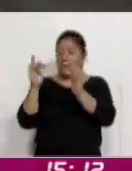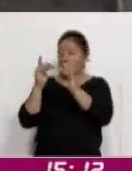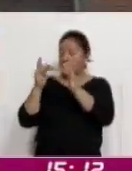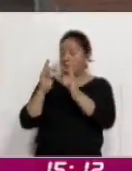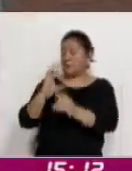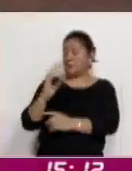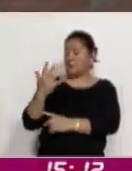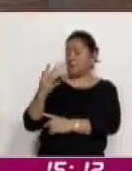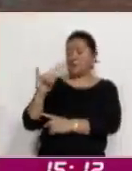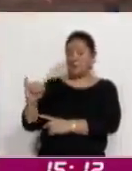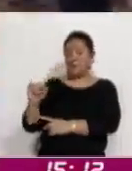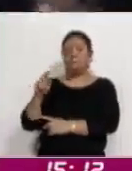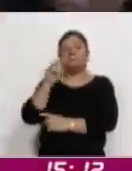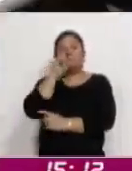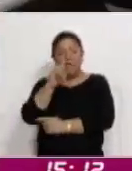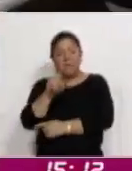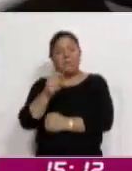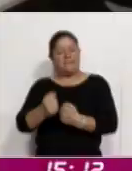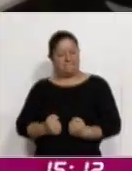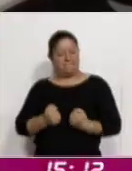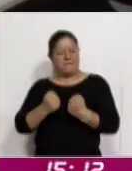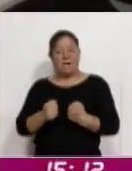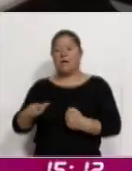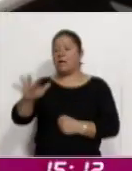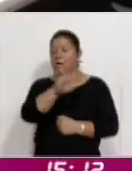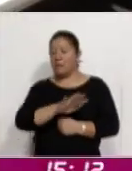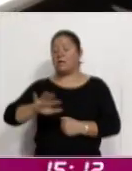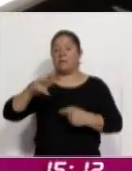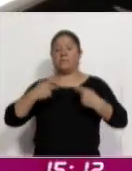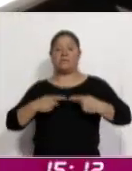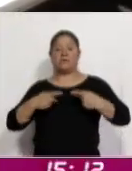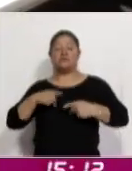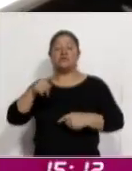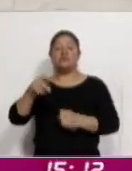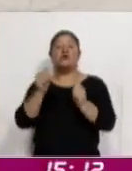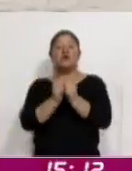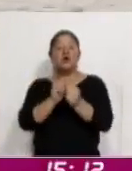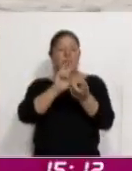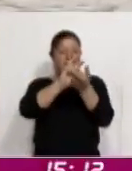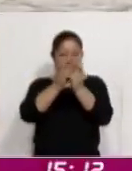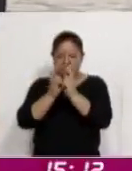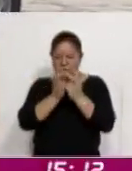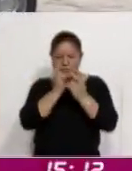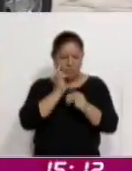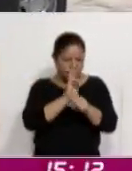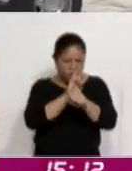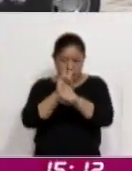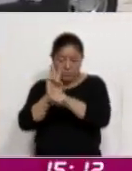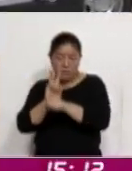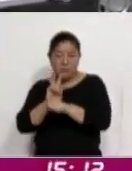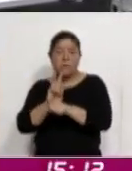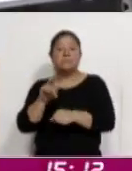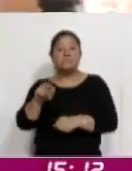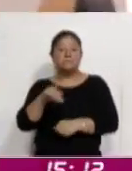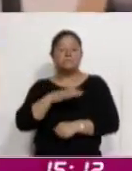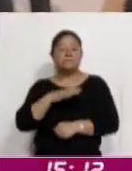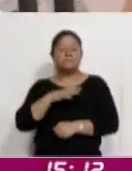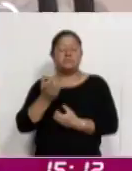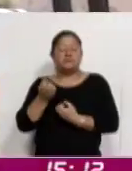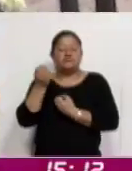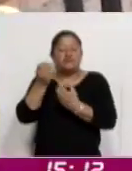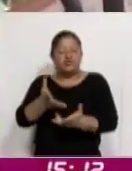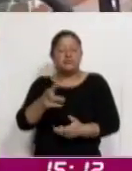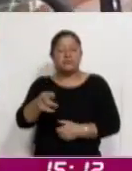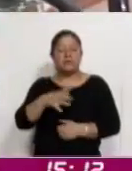se fortalecerá la participación ciudadana a través de las redes de vecinos vigilantes, las cuales serán equipadas con herramientas